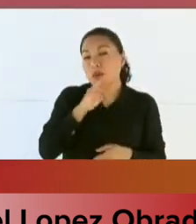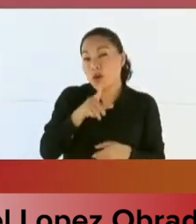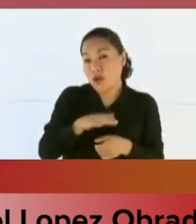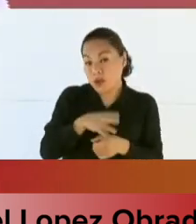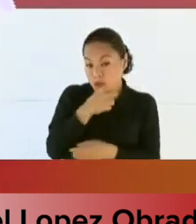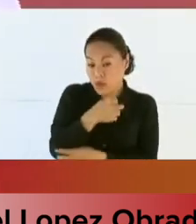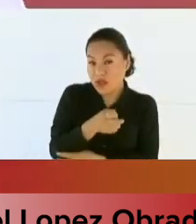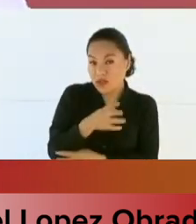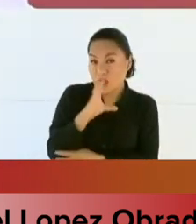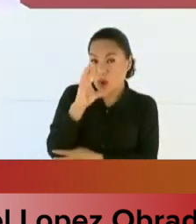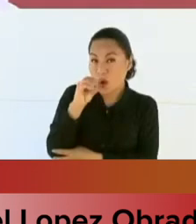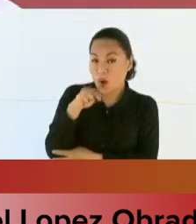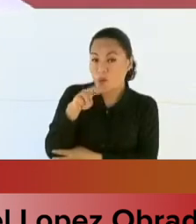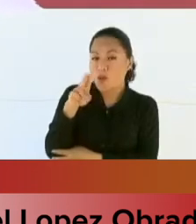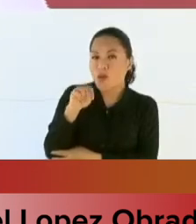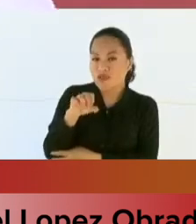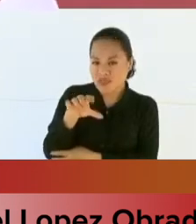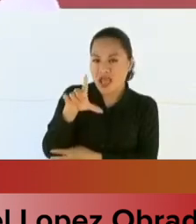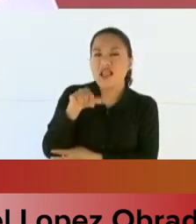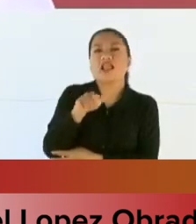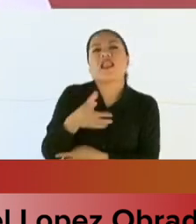con el presidente Porfirio Díaz,